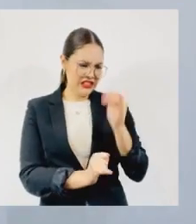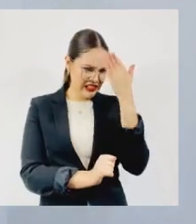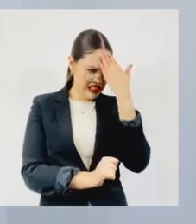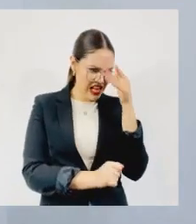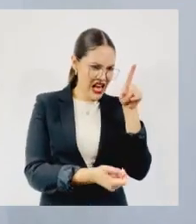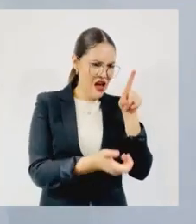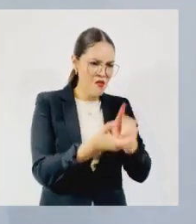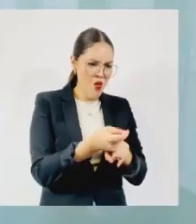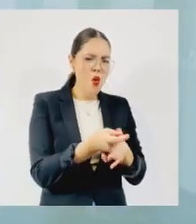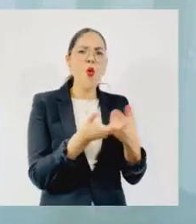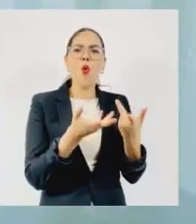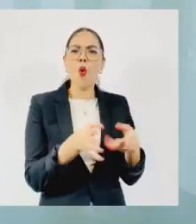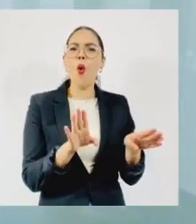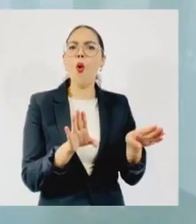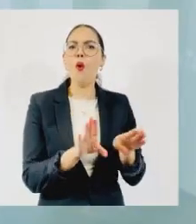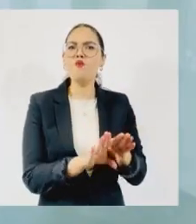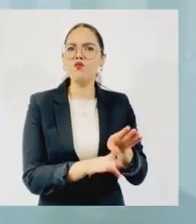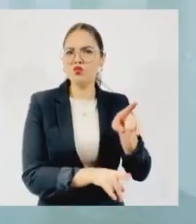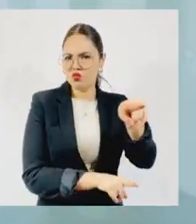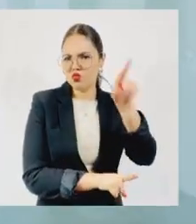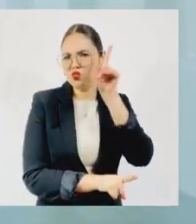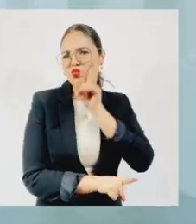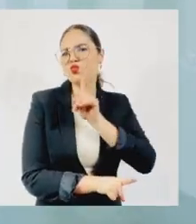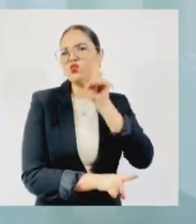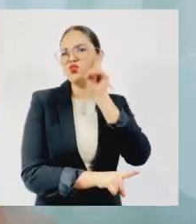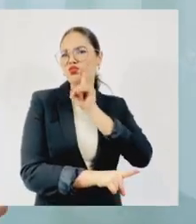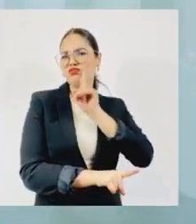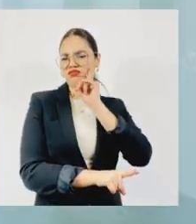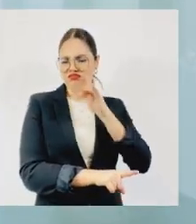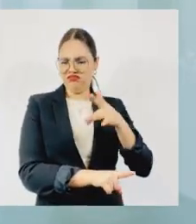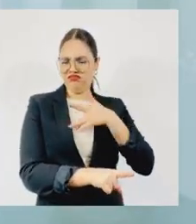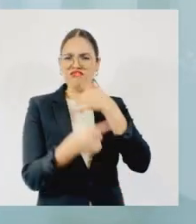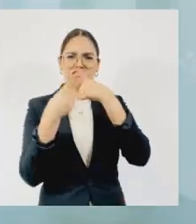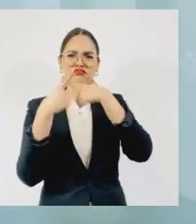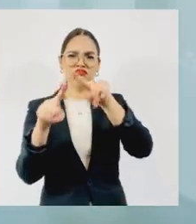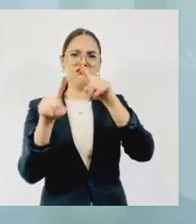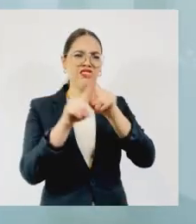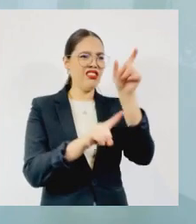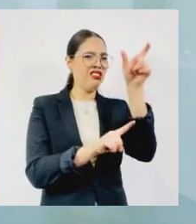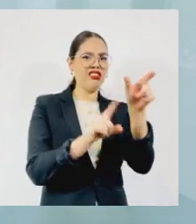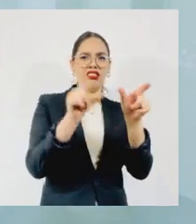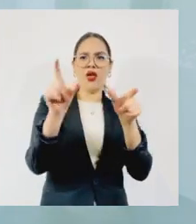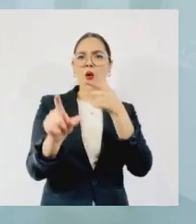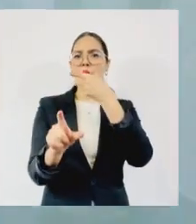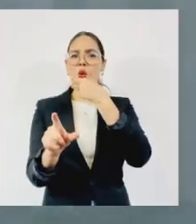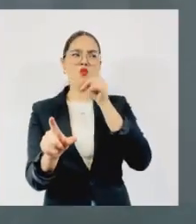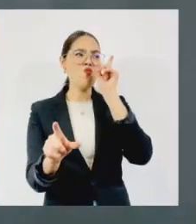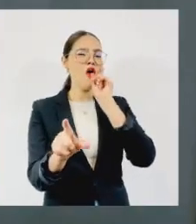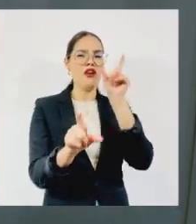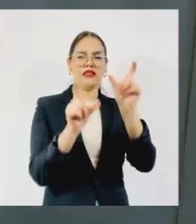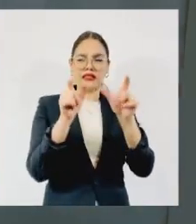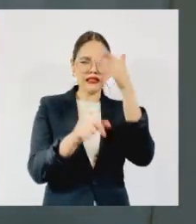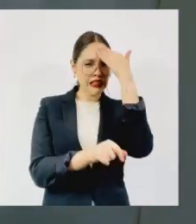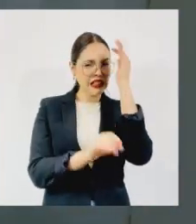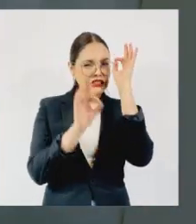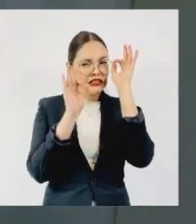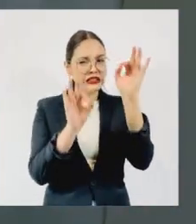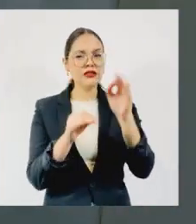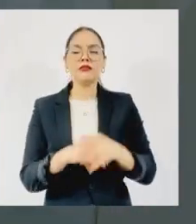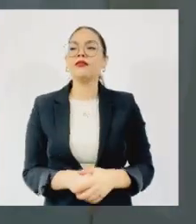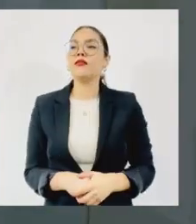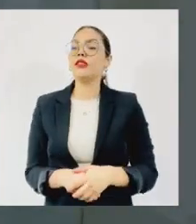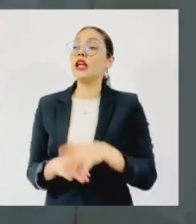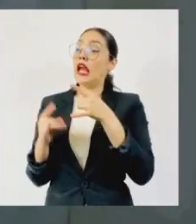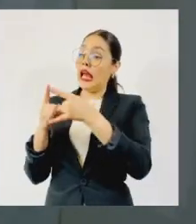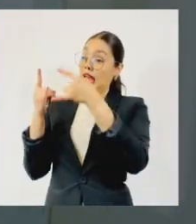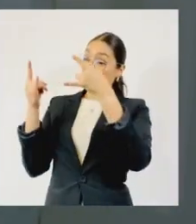la izquierda, cómo la mujer se enfrentaba a estos estereotipos. ¿A qué mujeres de la